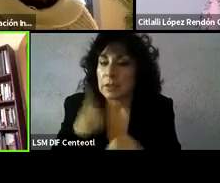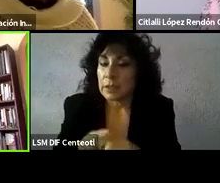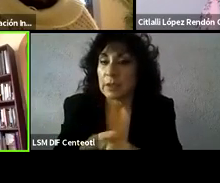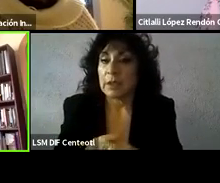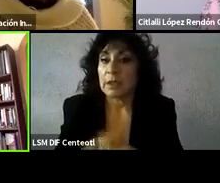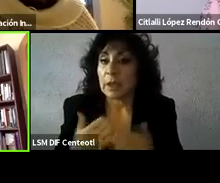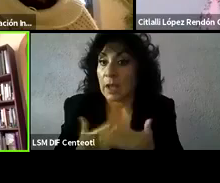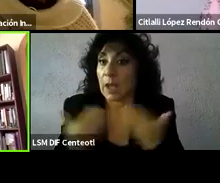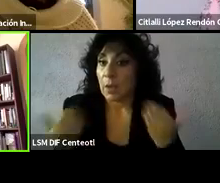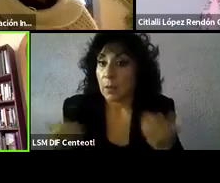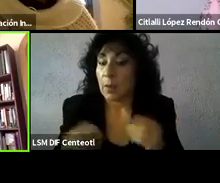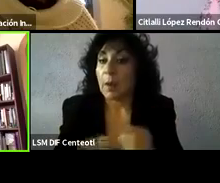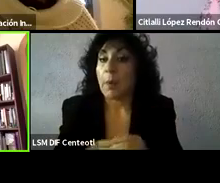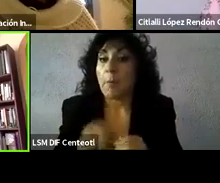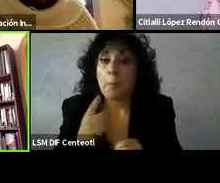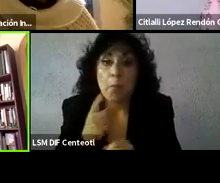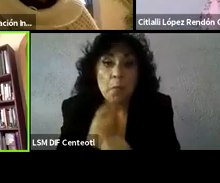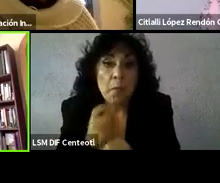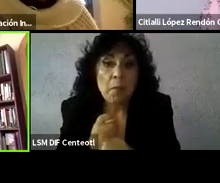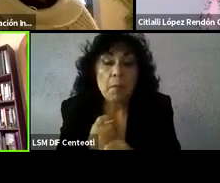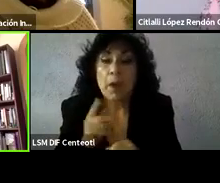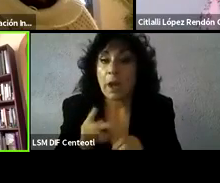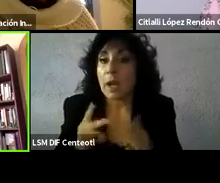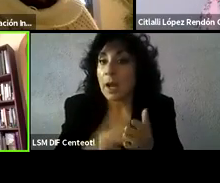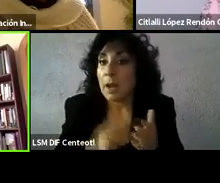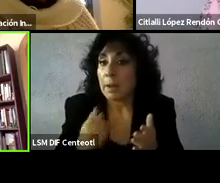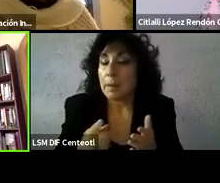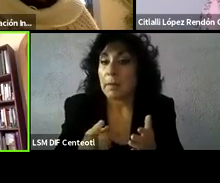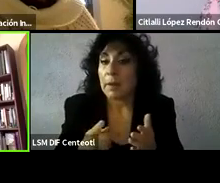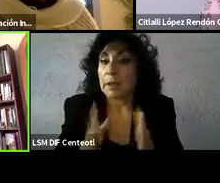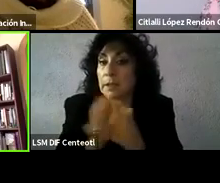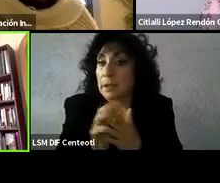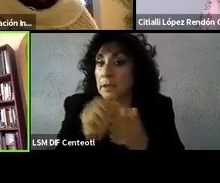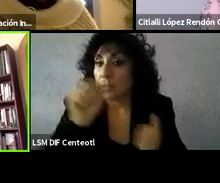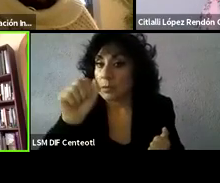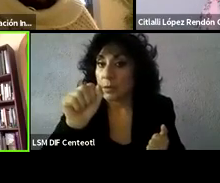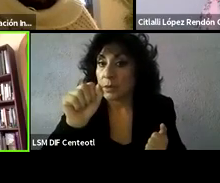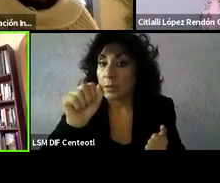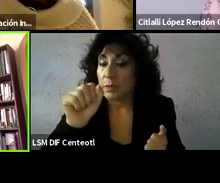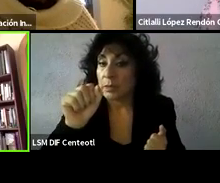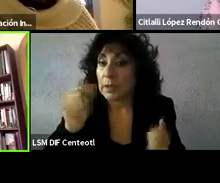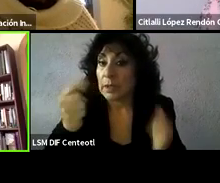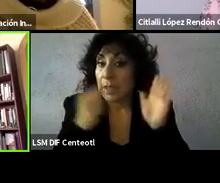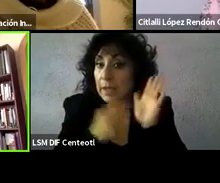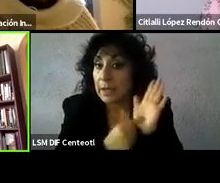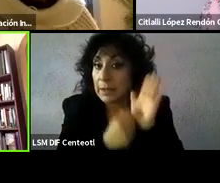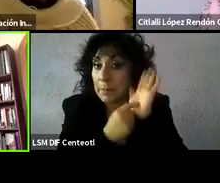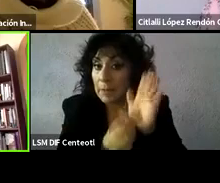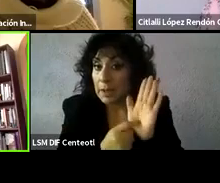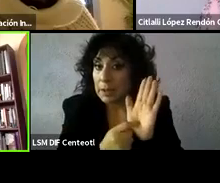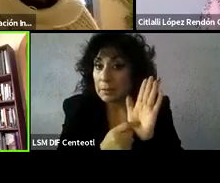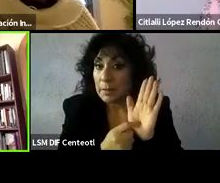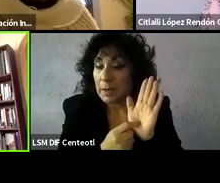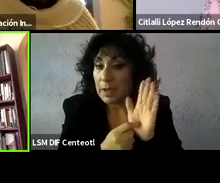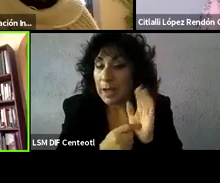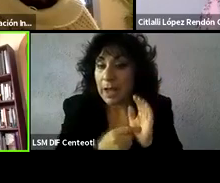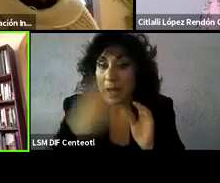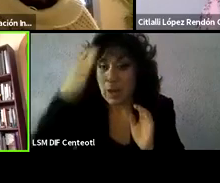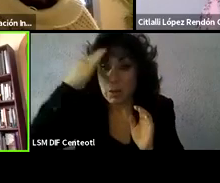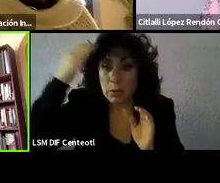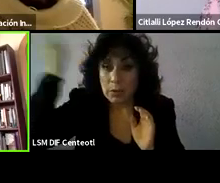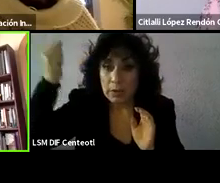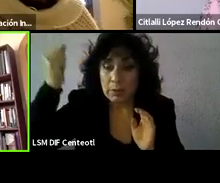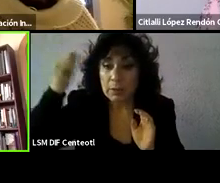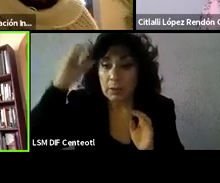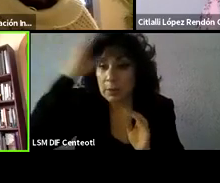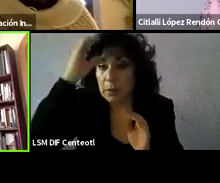constitucional y en la ley federal de educación, por primera vez tenemos la cultura de paz. Por primera vez tenemos una visión que